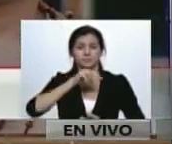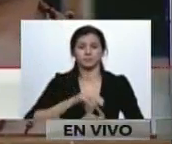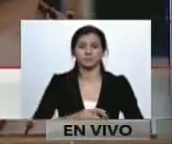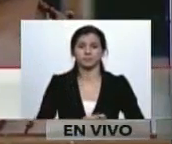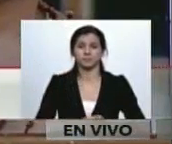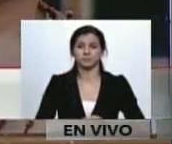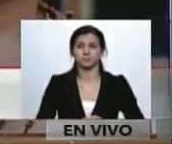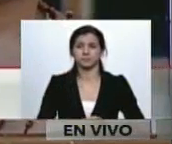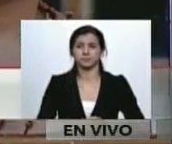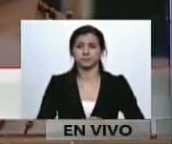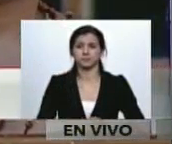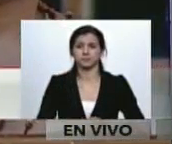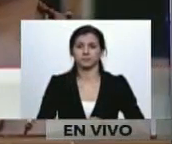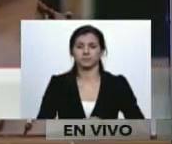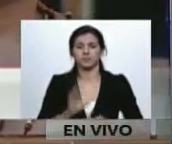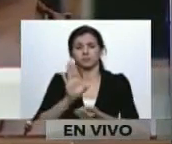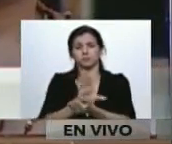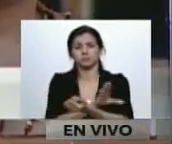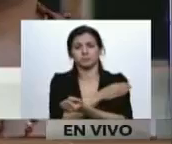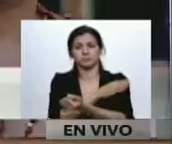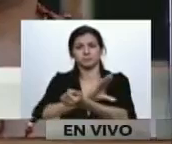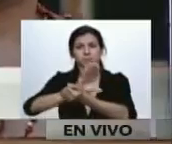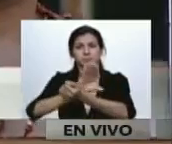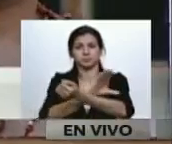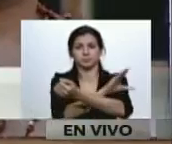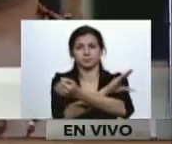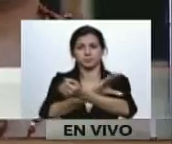Apatana me pori,